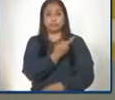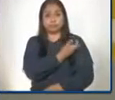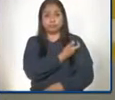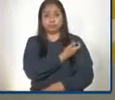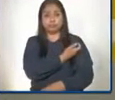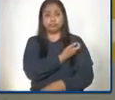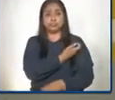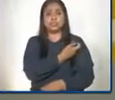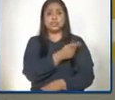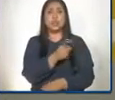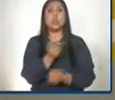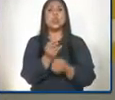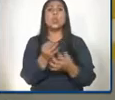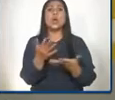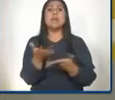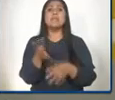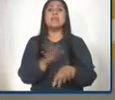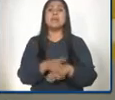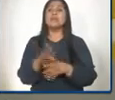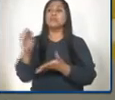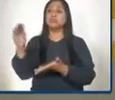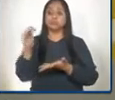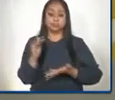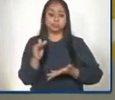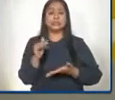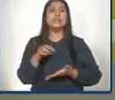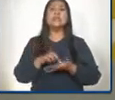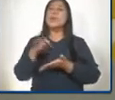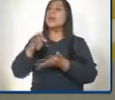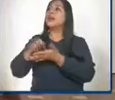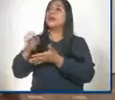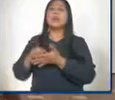más se podrían estar recibiendo y de qué países?